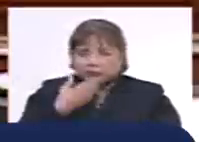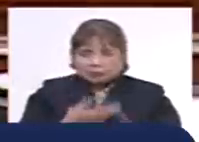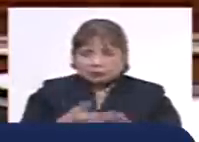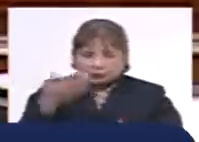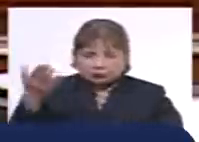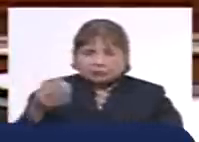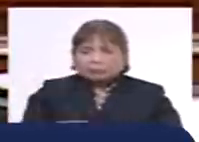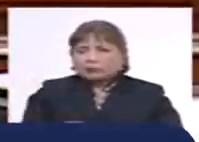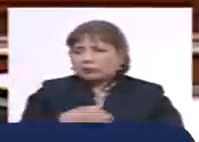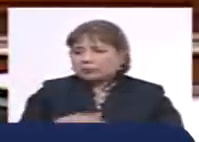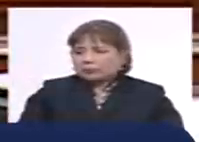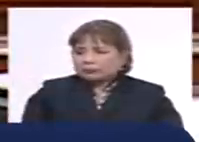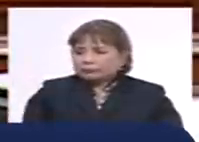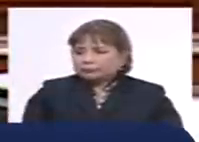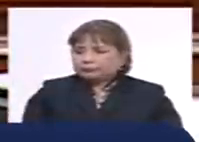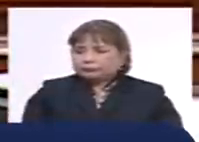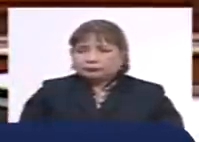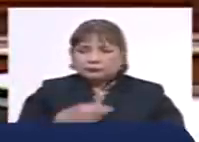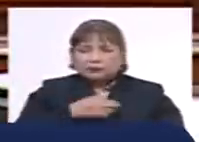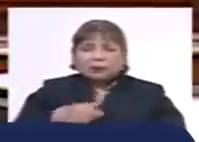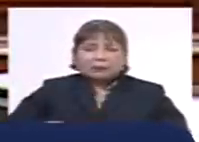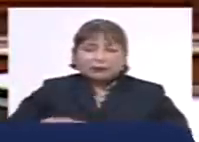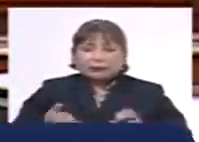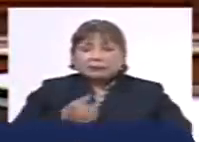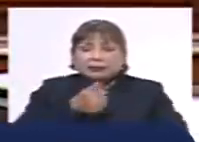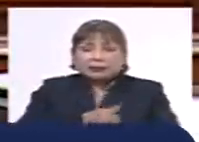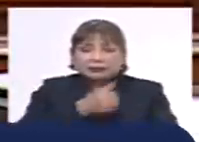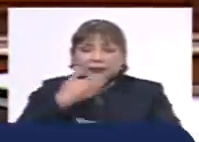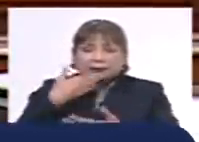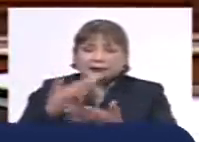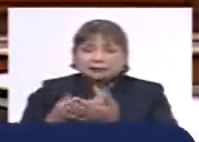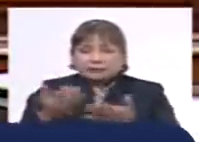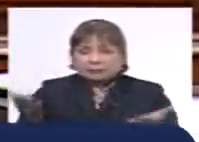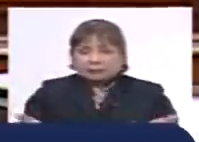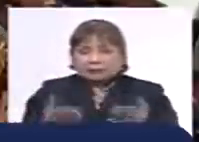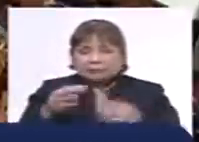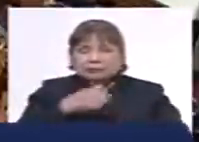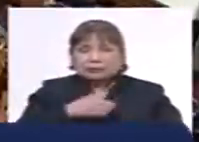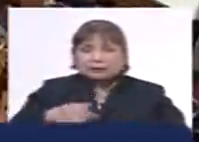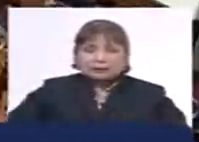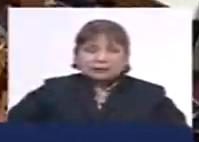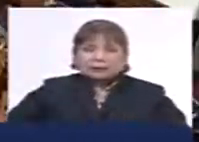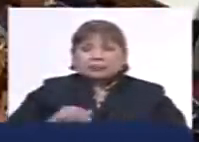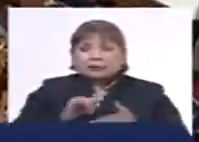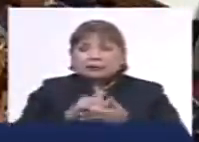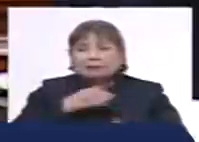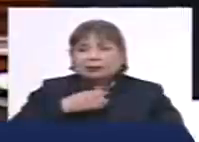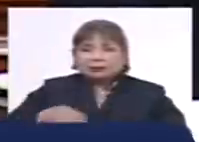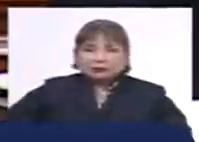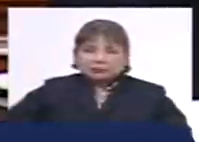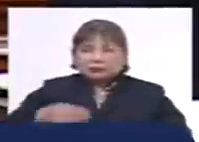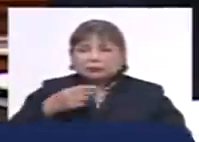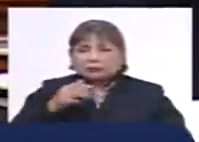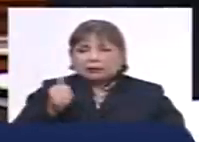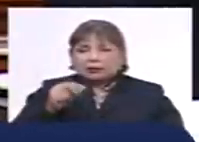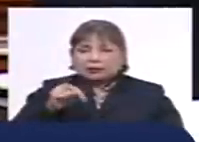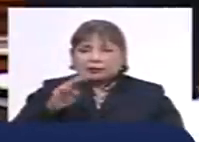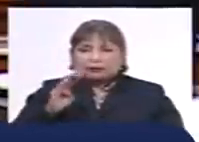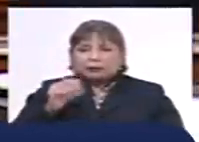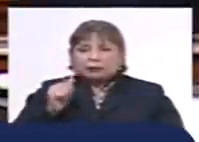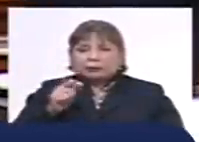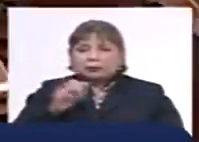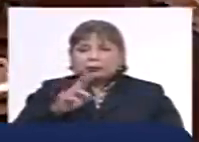a usted, Premier. La presidencia y la mesa directiva agradecen la presencia del presidente del Consejo de Ministros, señor Aníbal Torres